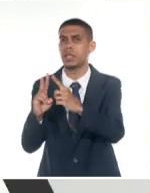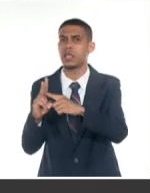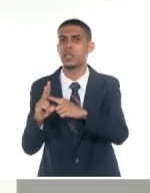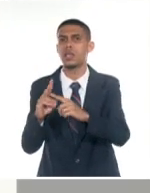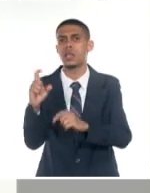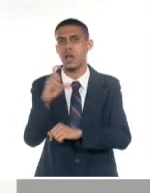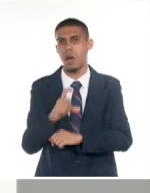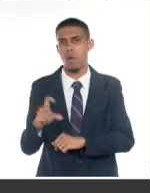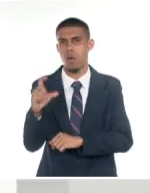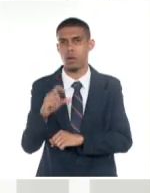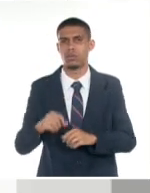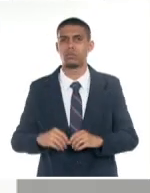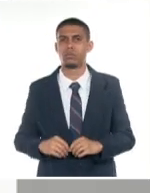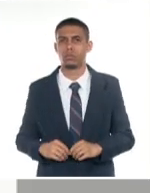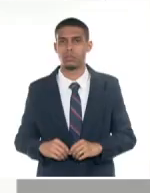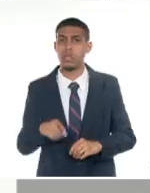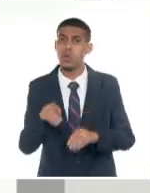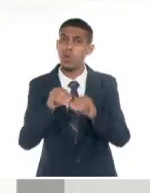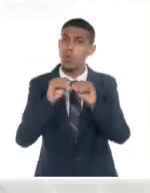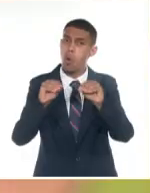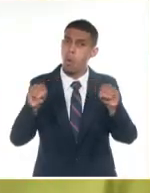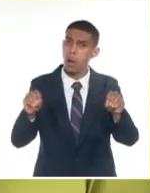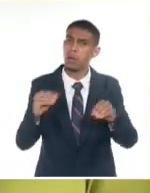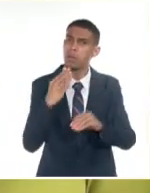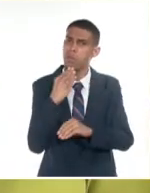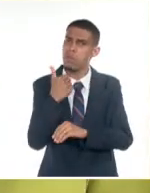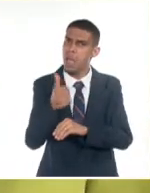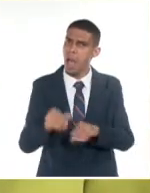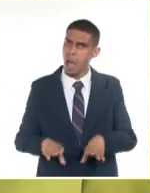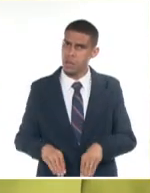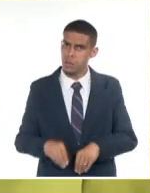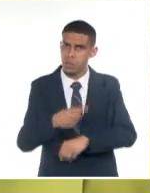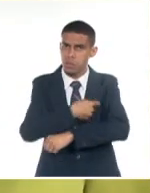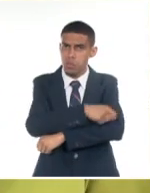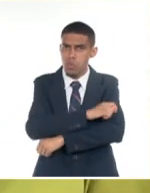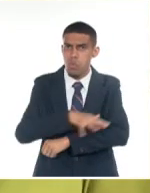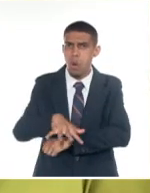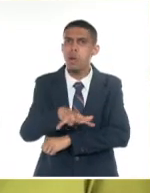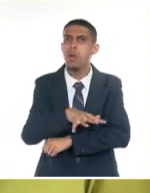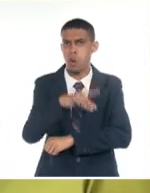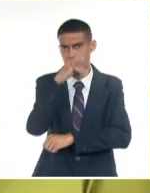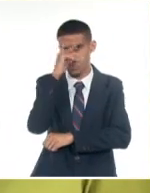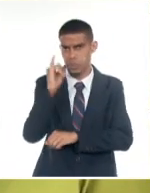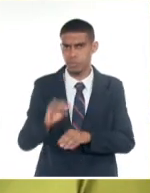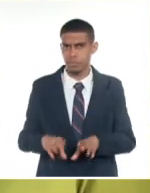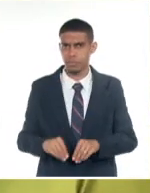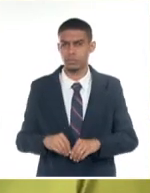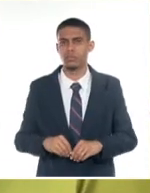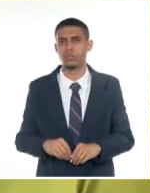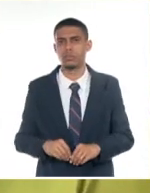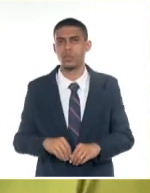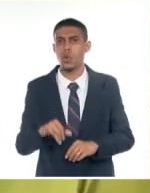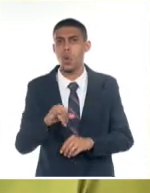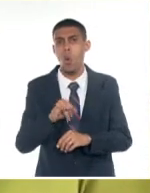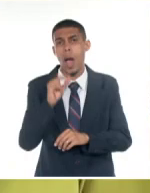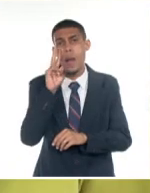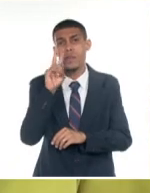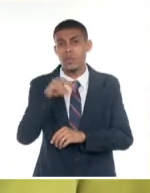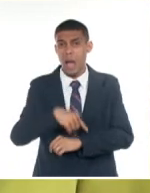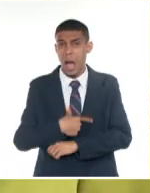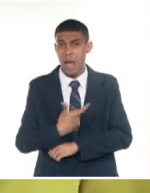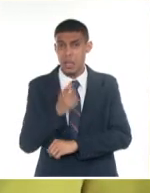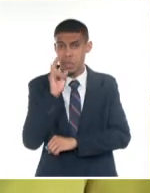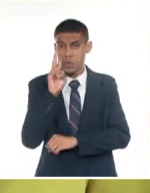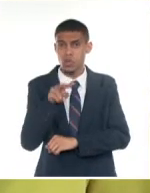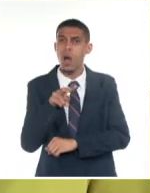general, ha sido una convocatoria muy bien aceptada en momentos en que las artes visuales necesitan de este oxígeno.